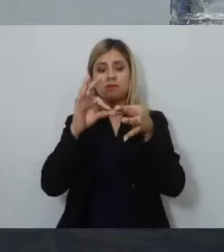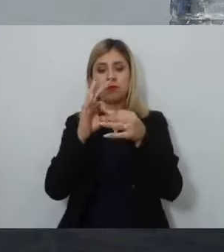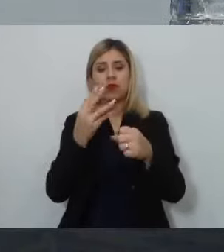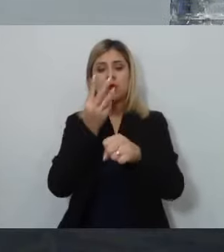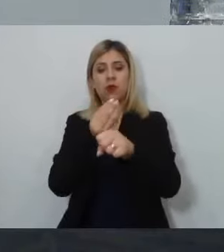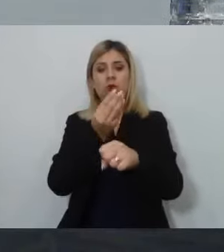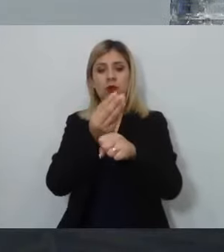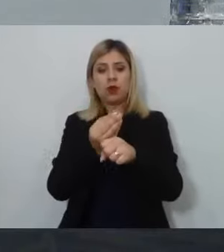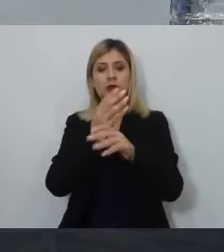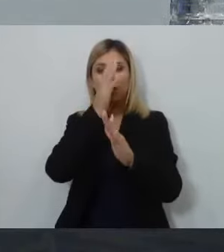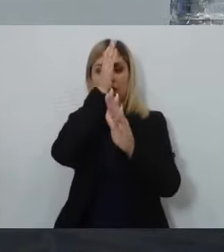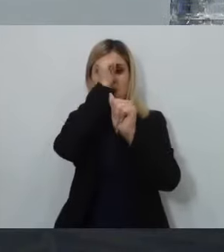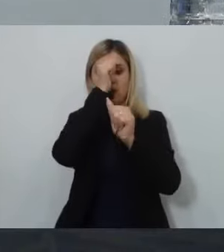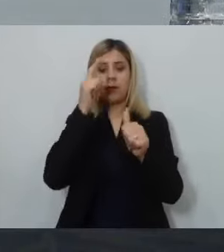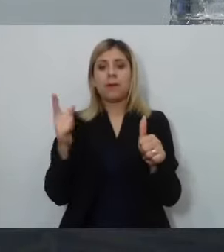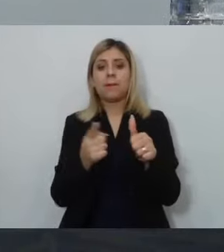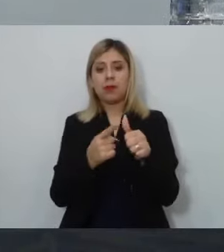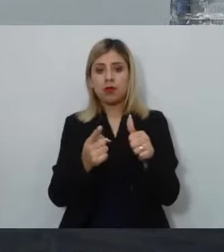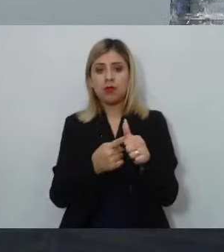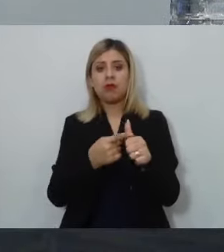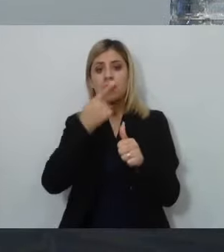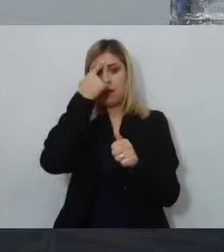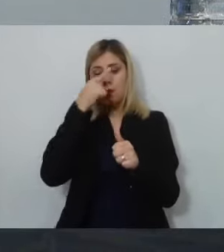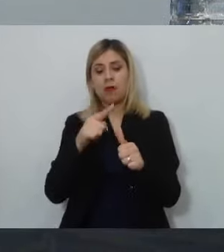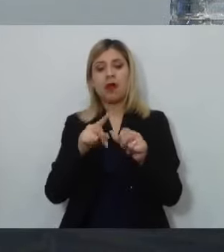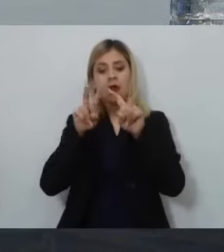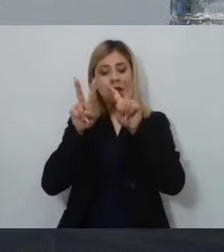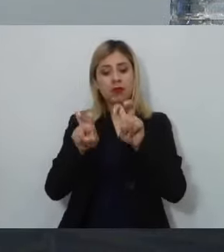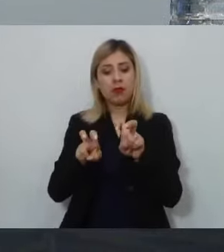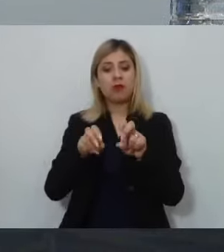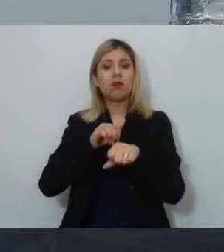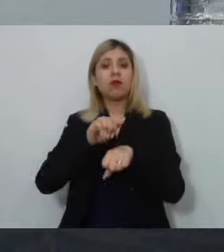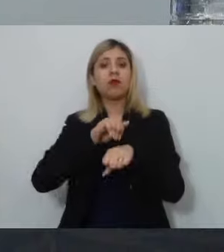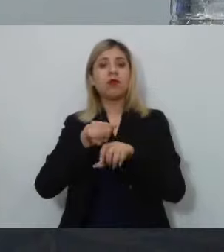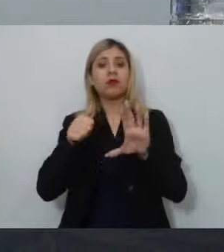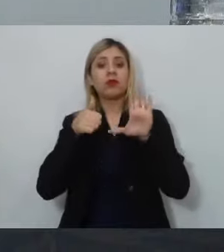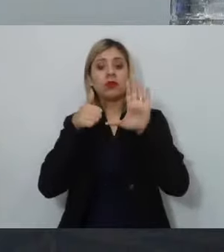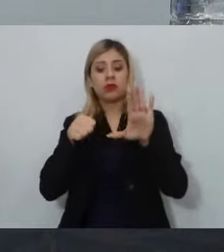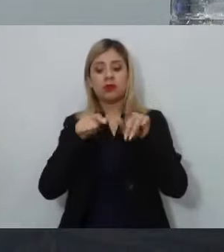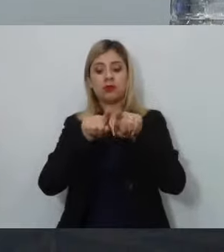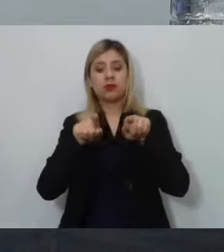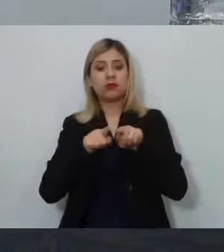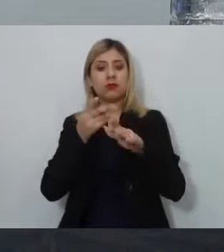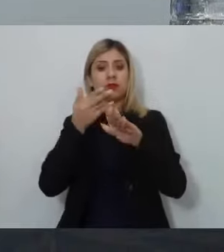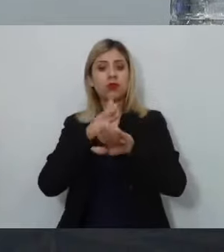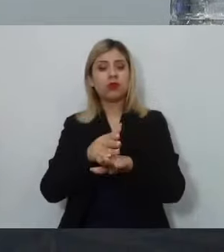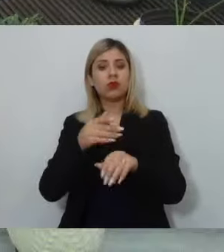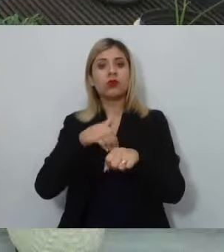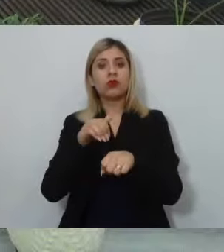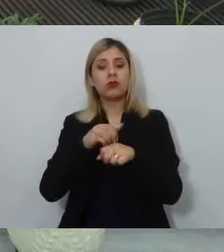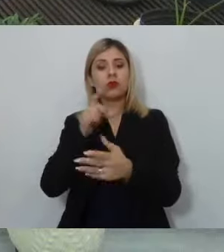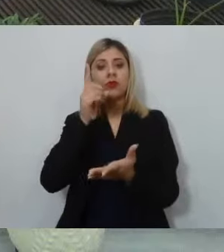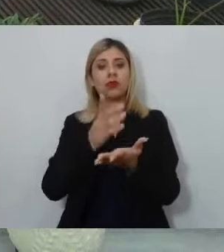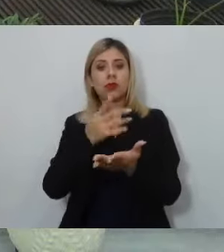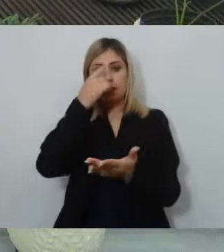que se publique este lineamiento con la modificación que estamos haciendo en este momento en la página de Internet del